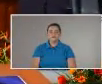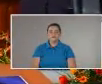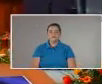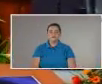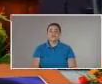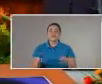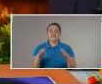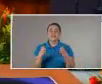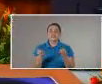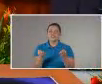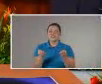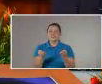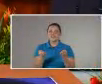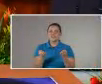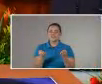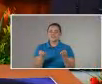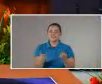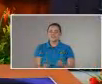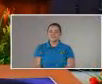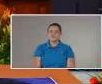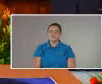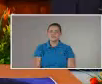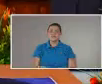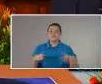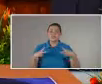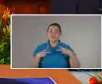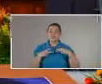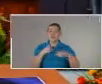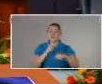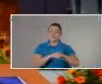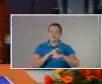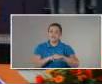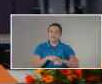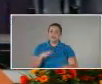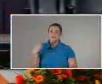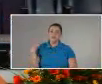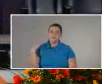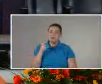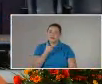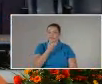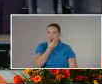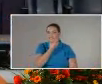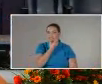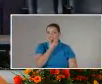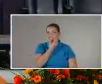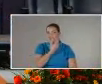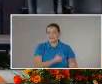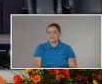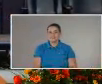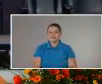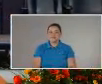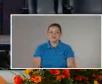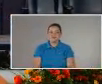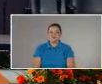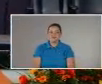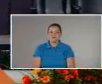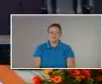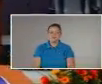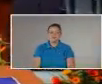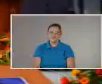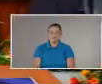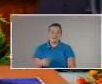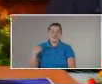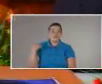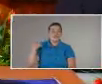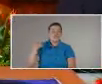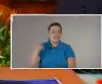Y entonces, hermano, hay un tiempo para reír. Ahorita lo vamos a ver un momento. Eclesiastés capítulo 3. Tal vez le voy a invitar a que me